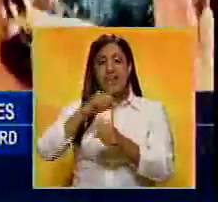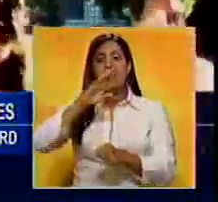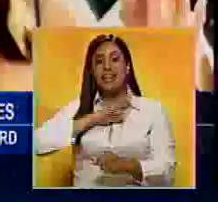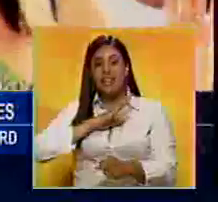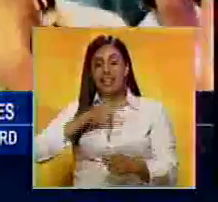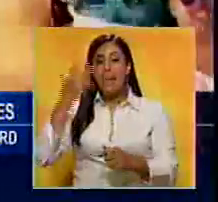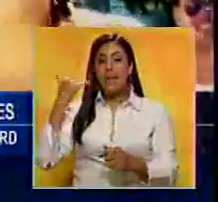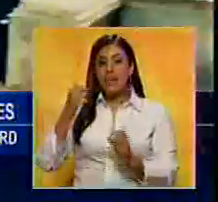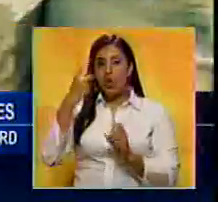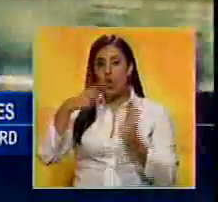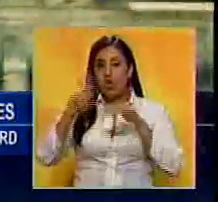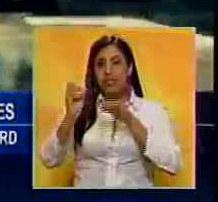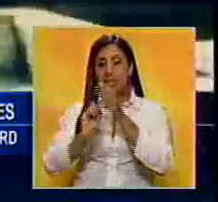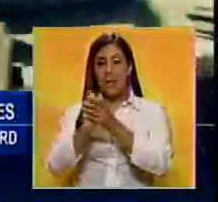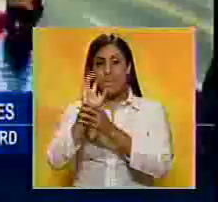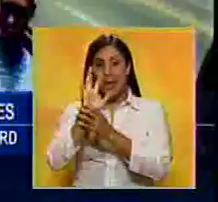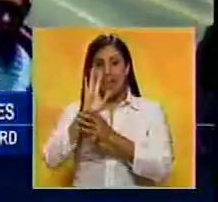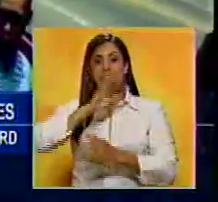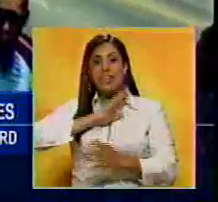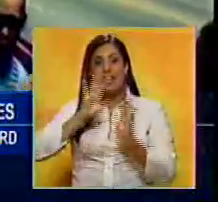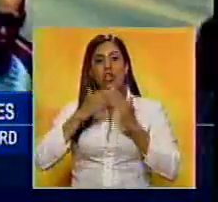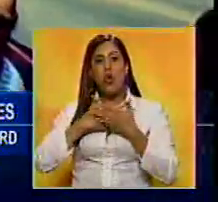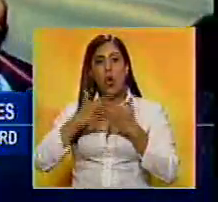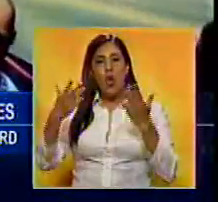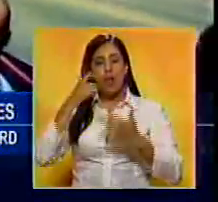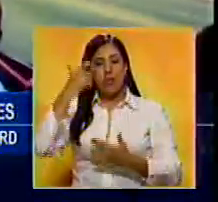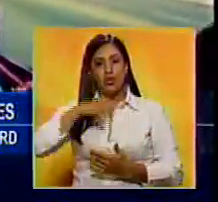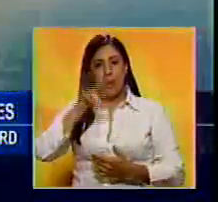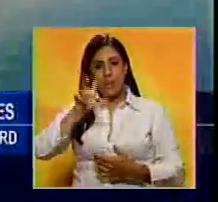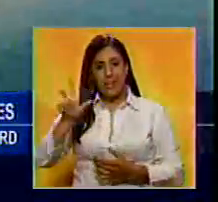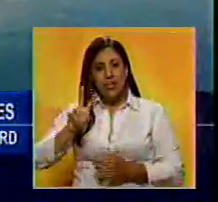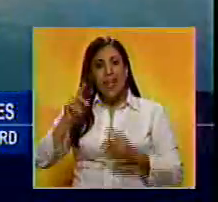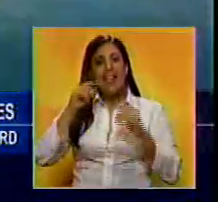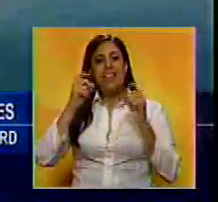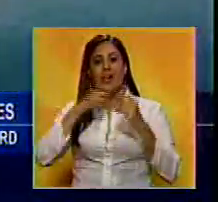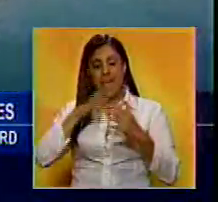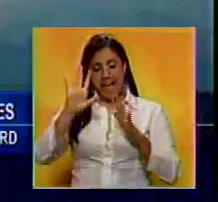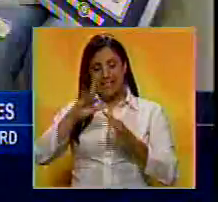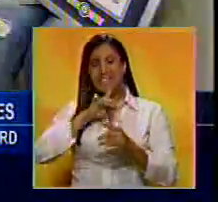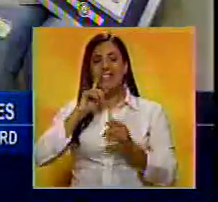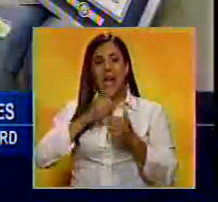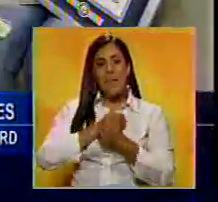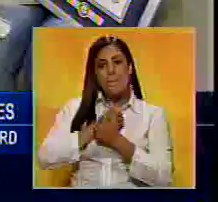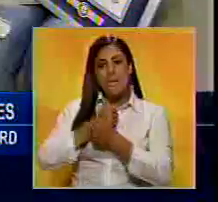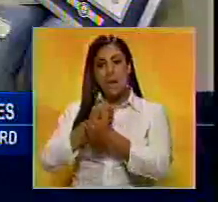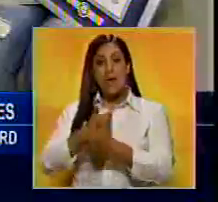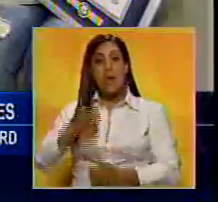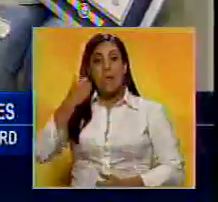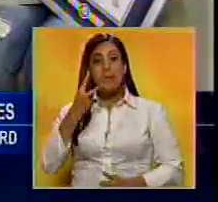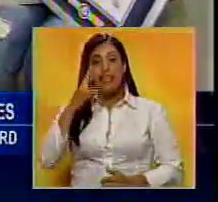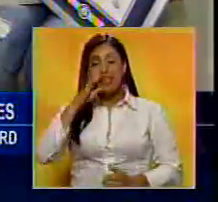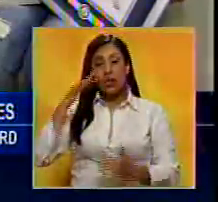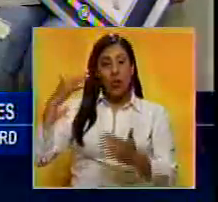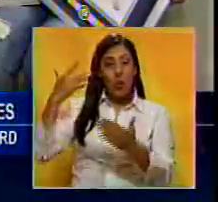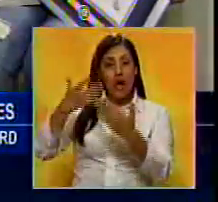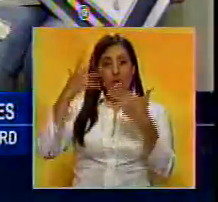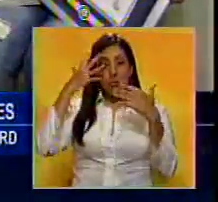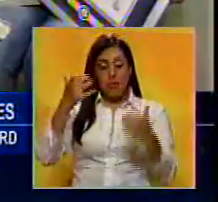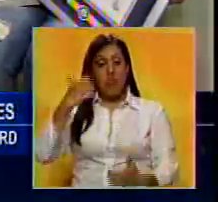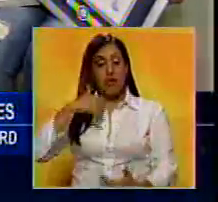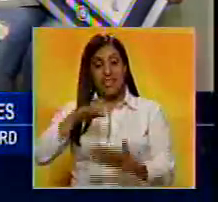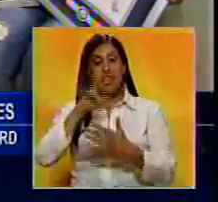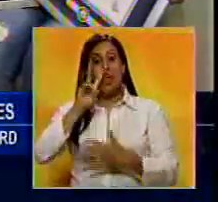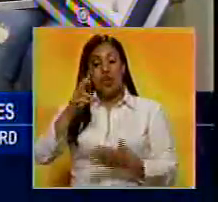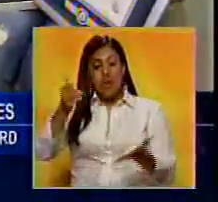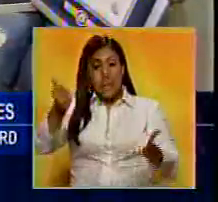y se estrenó el pasado 12 de mayo y cuenta con la colaboración de wiin en el tema así es el amor con más de 25 años de carrera la cantante